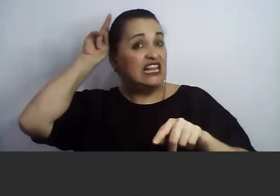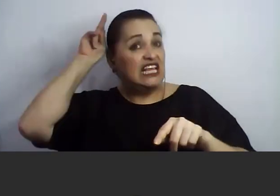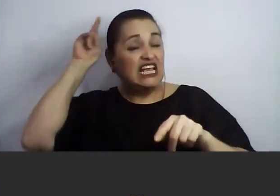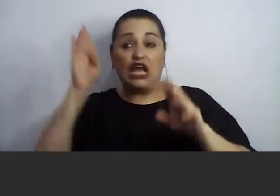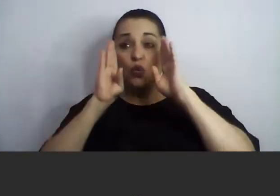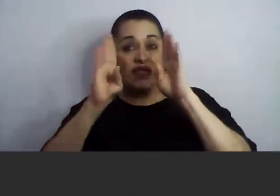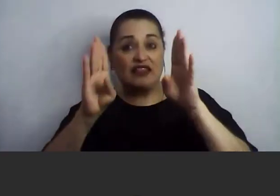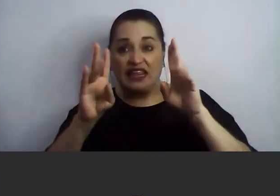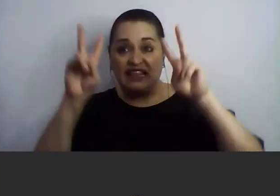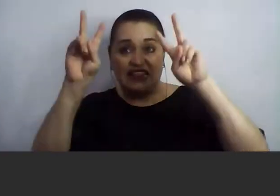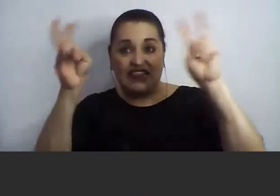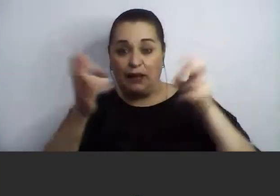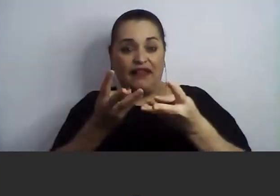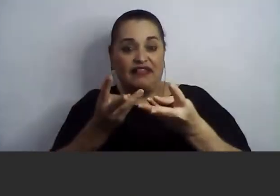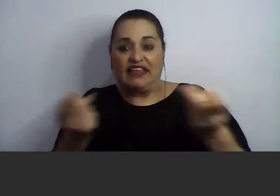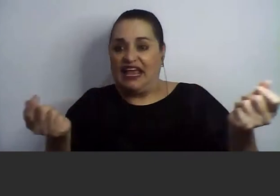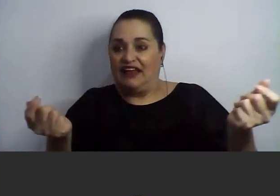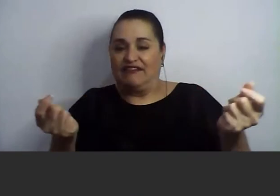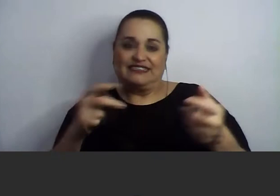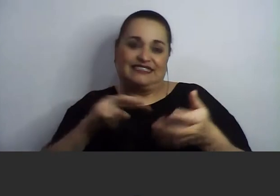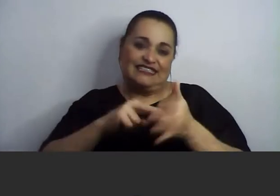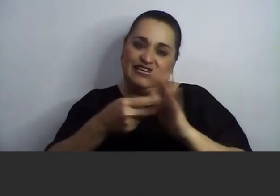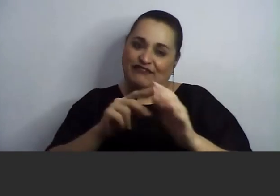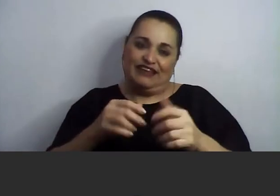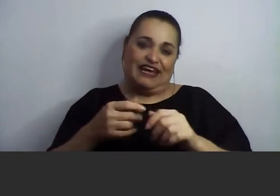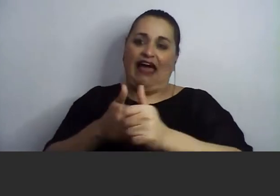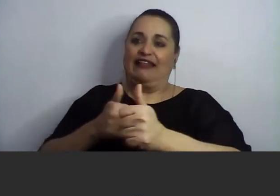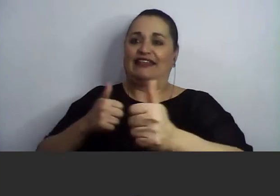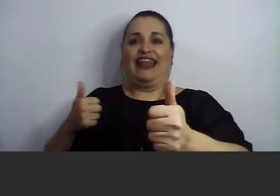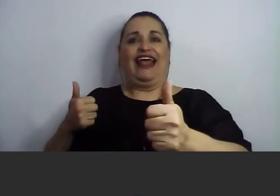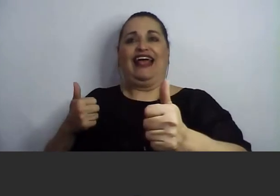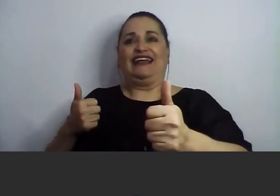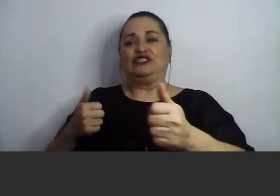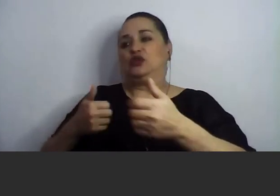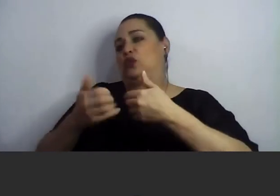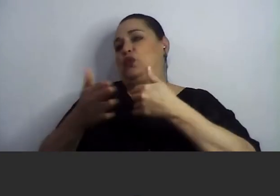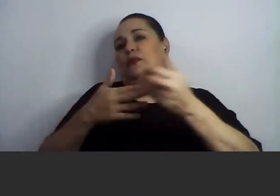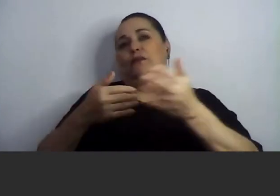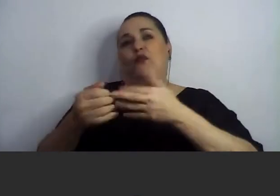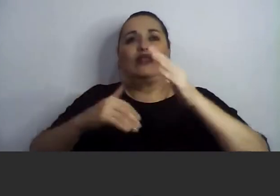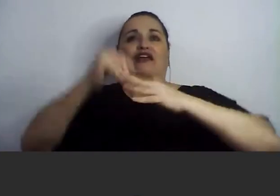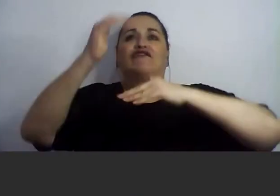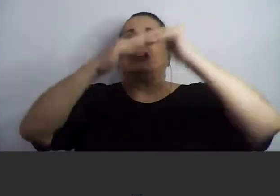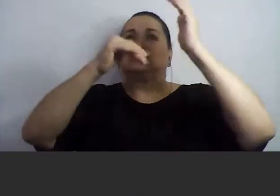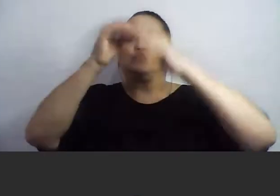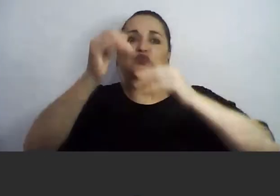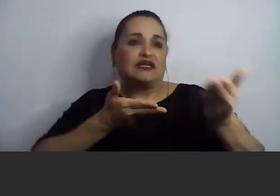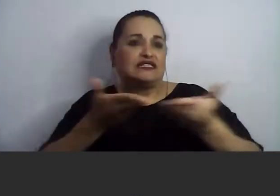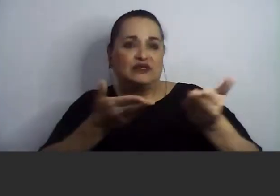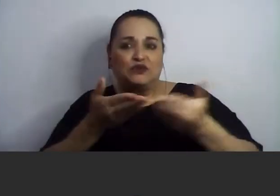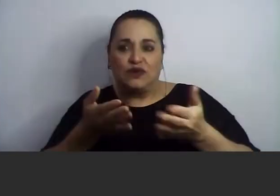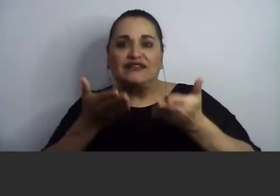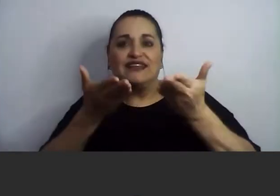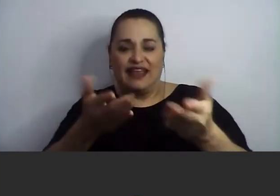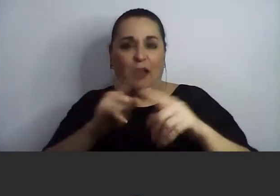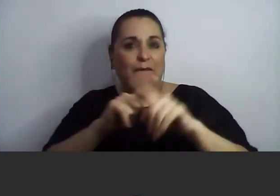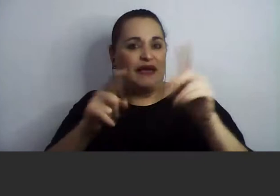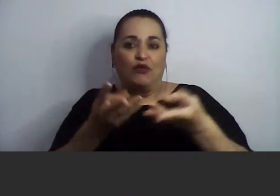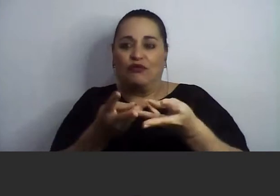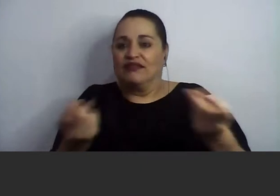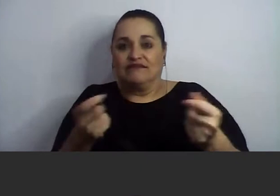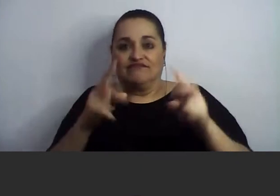tierra sencillamente se están dejando atrás por mucha infraestructura y algunos servicios que se presten